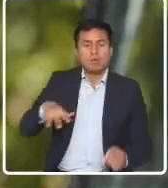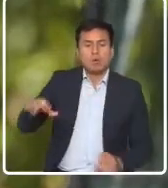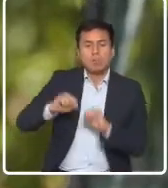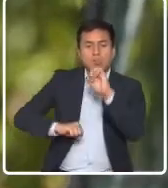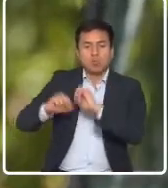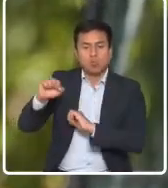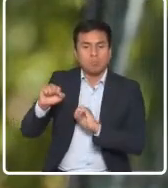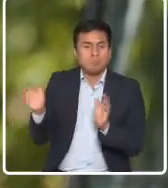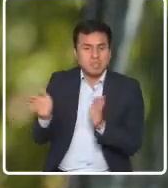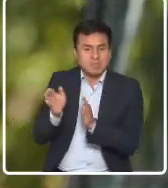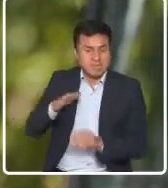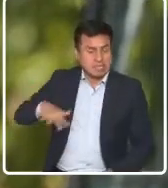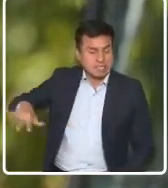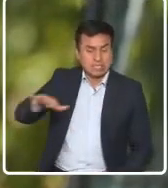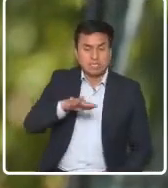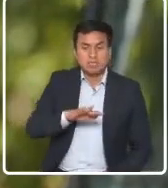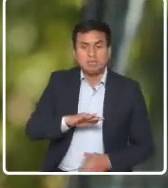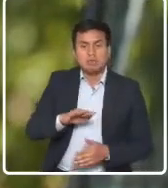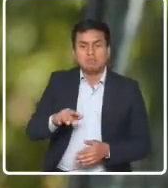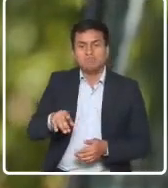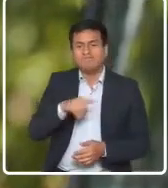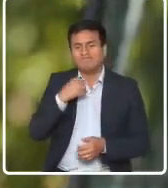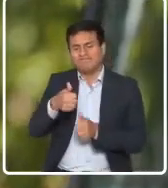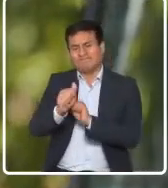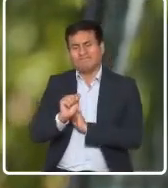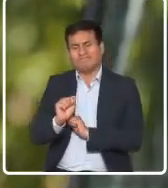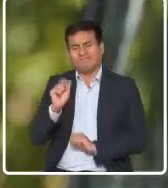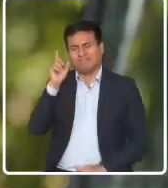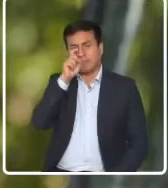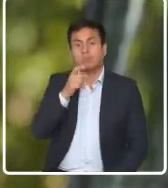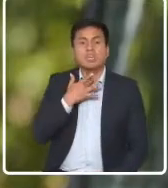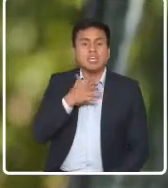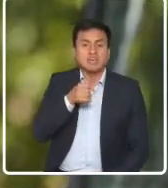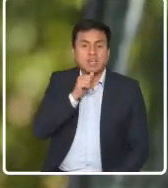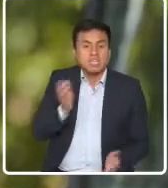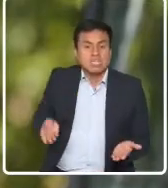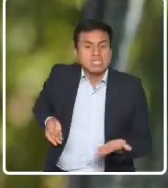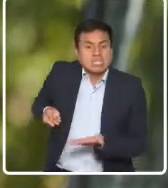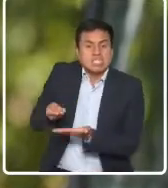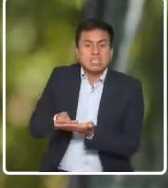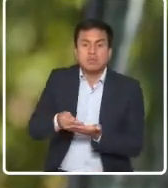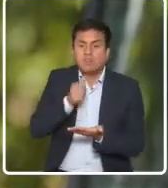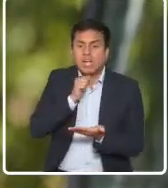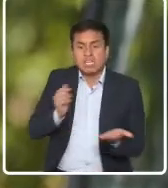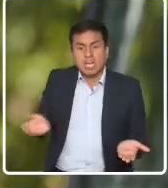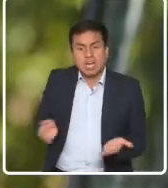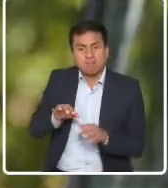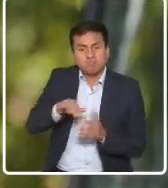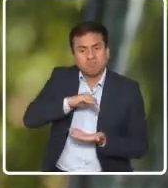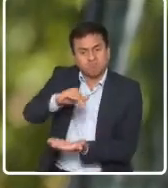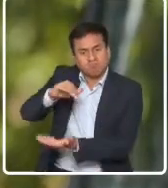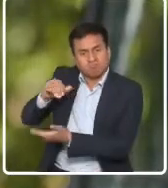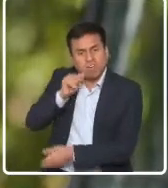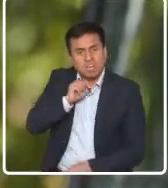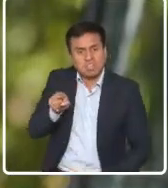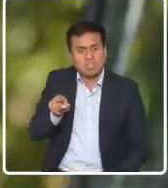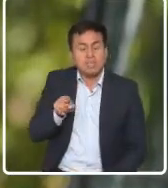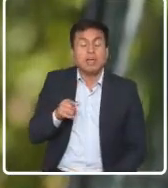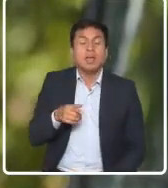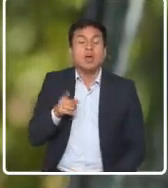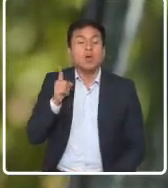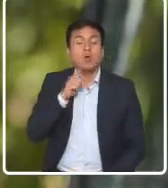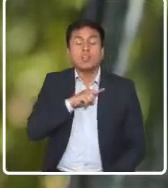pyme hoy totalmente abatido por falta de incentivo y abastecimiento. Y por